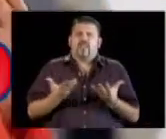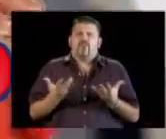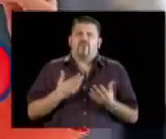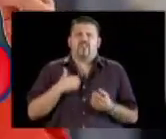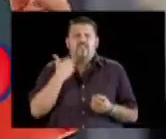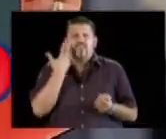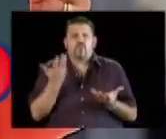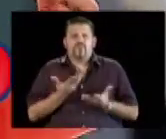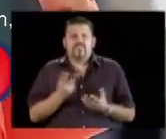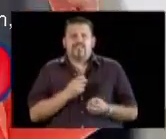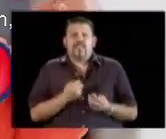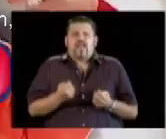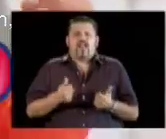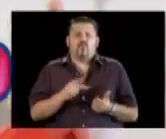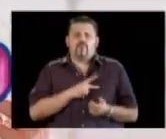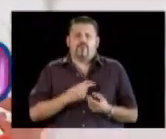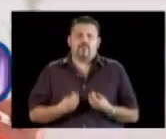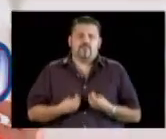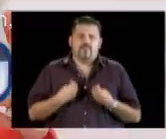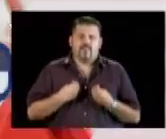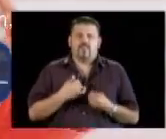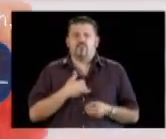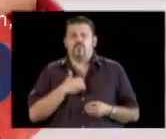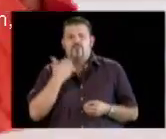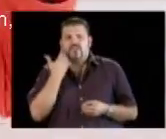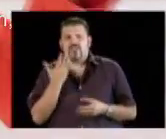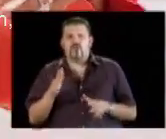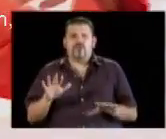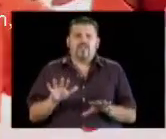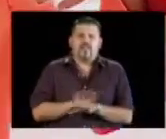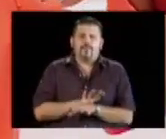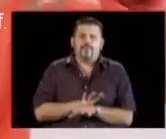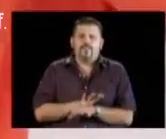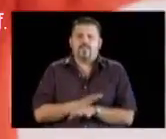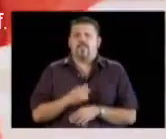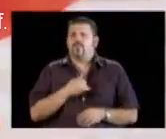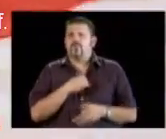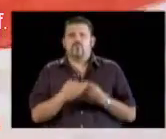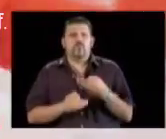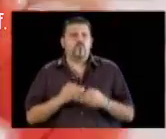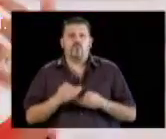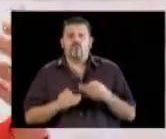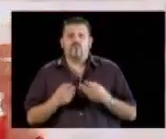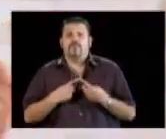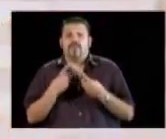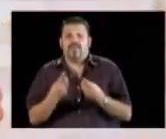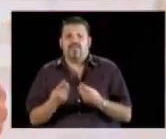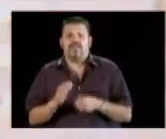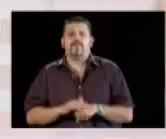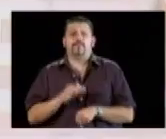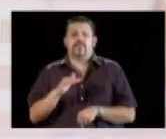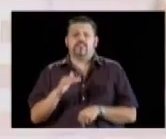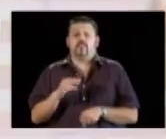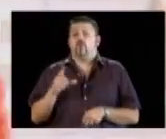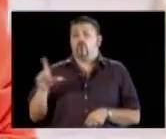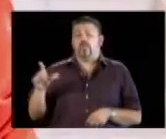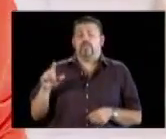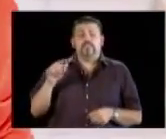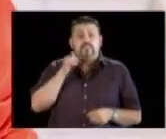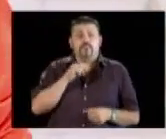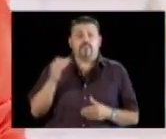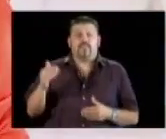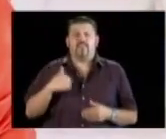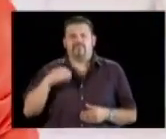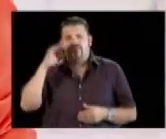que quería cambiar todo lo que ella había vivido para dar más de lo que ella era. Y